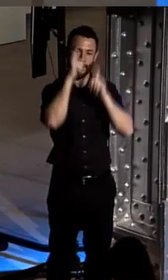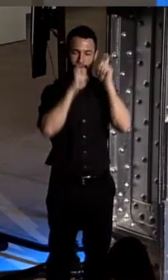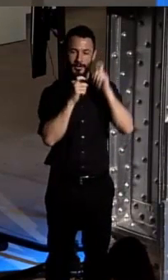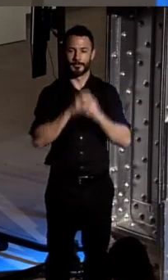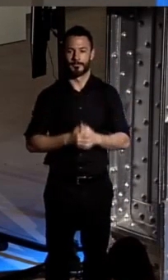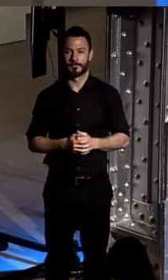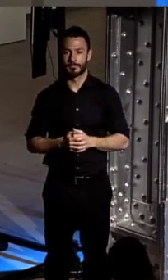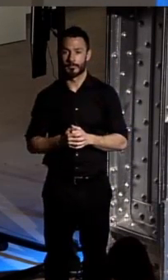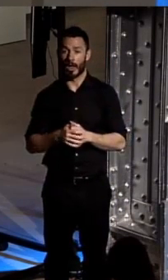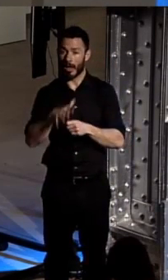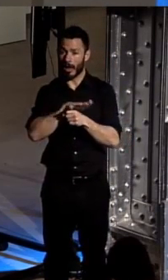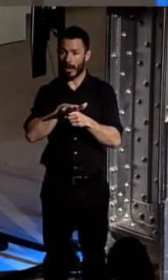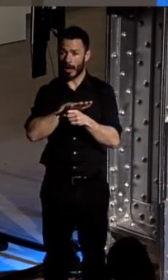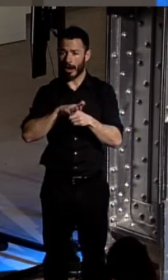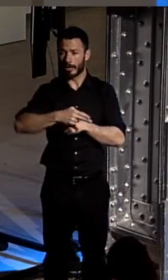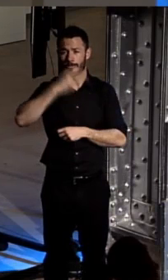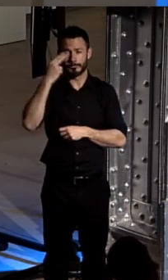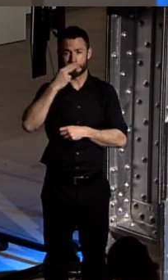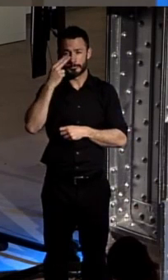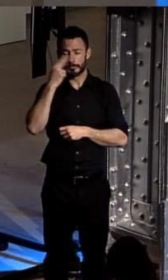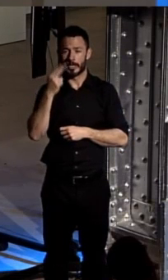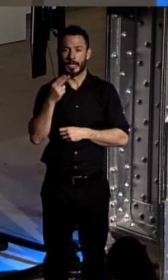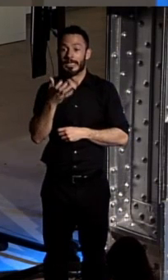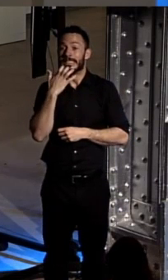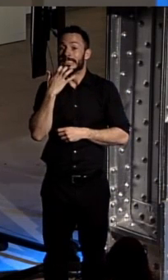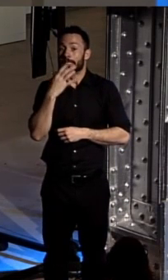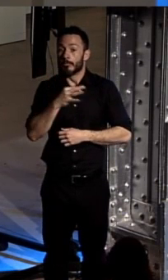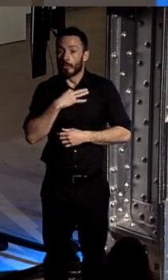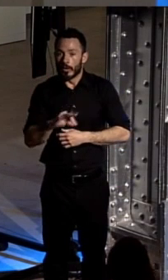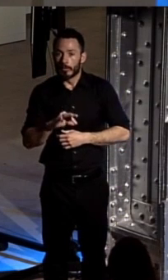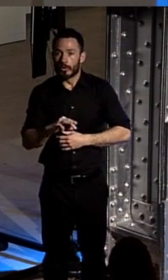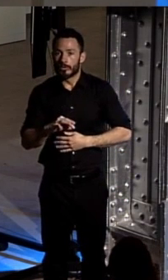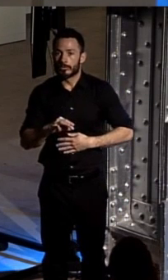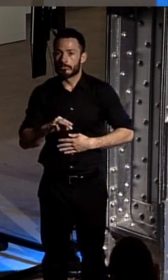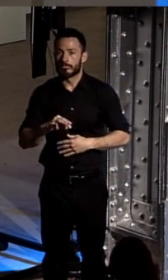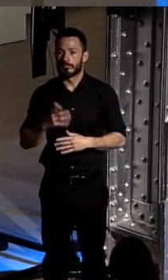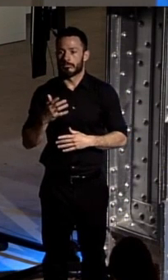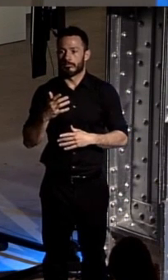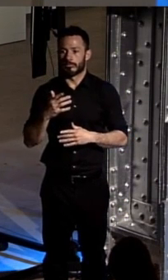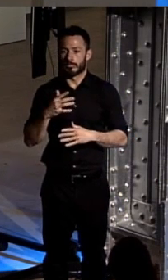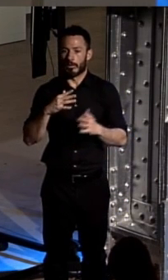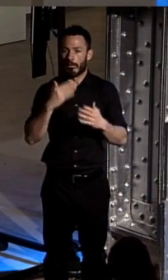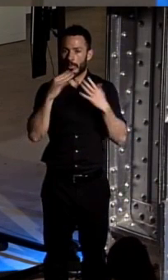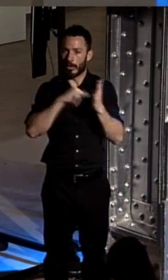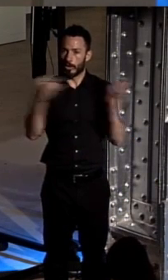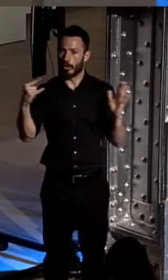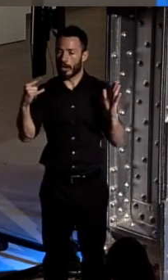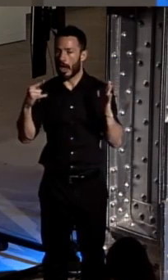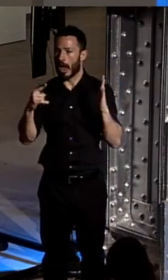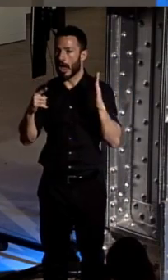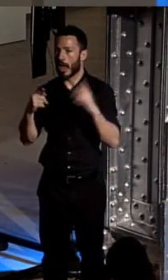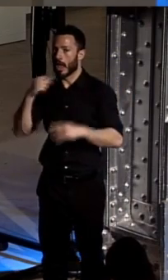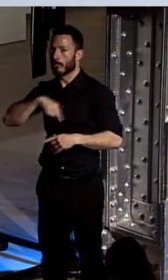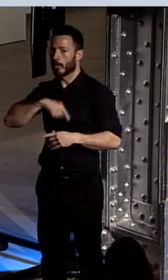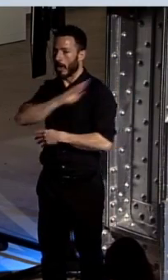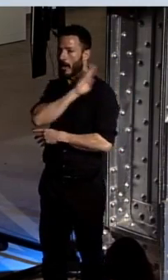área que era de interés especial en esta sesión era si podemos afectar nuestras emociones con la tecnología. Y yo creo que está claro,